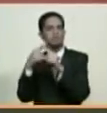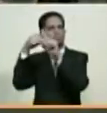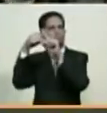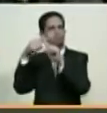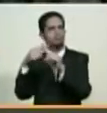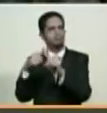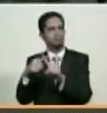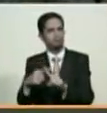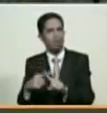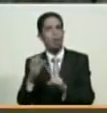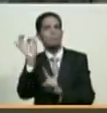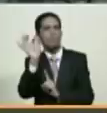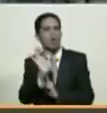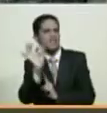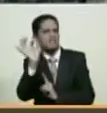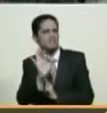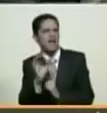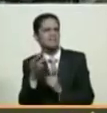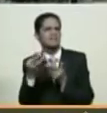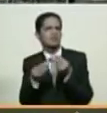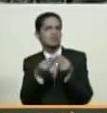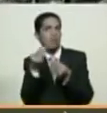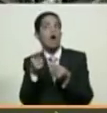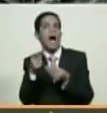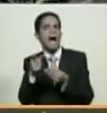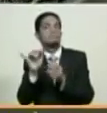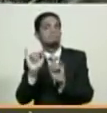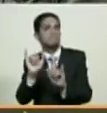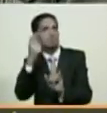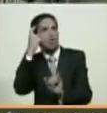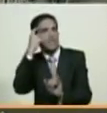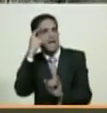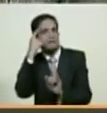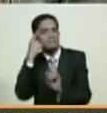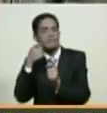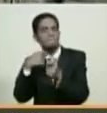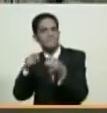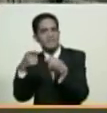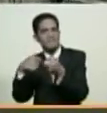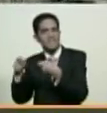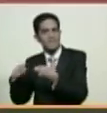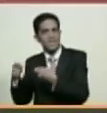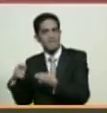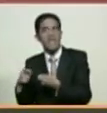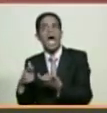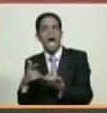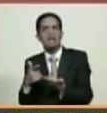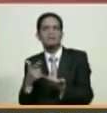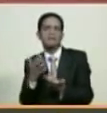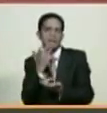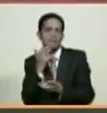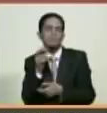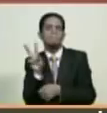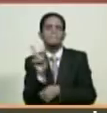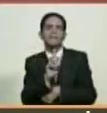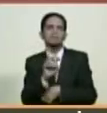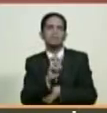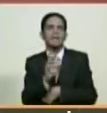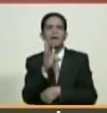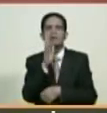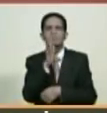el promedio correspondiente de ese día, de esa subasta, que son 3 subastas por semana. Es decir, en Venezuela no hay ningún